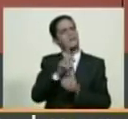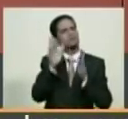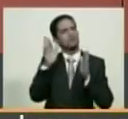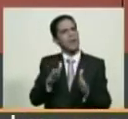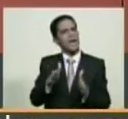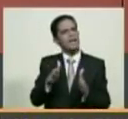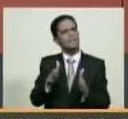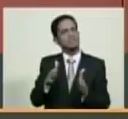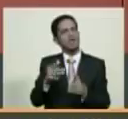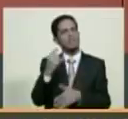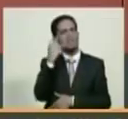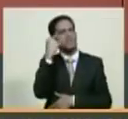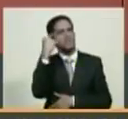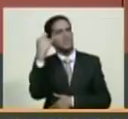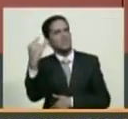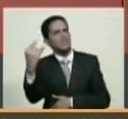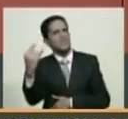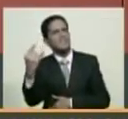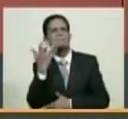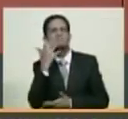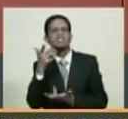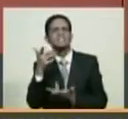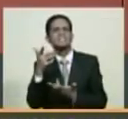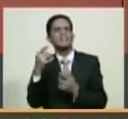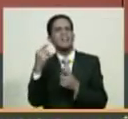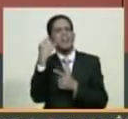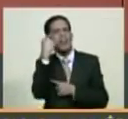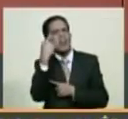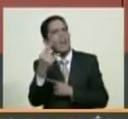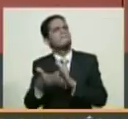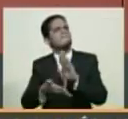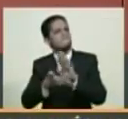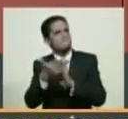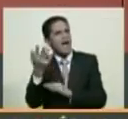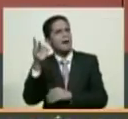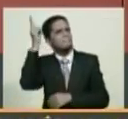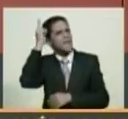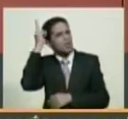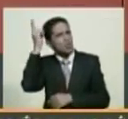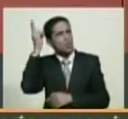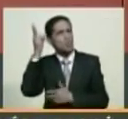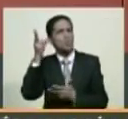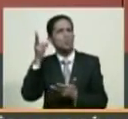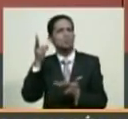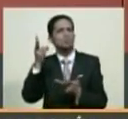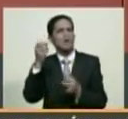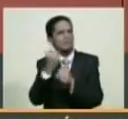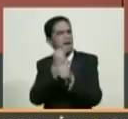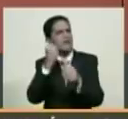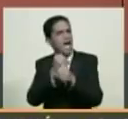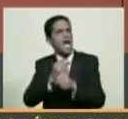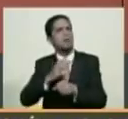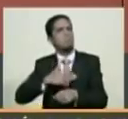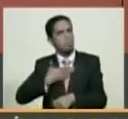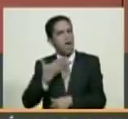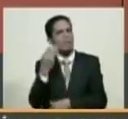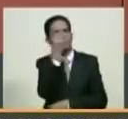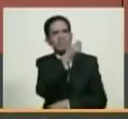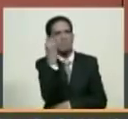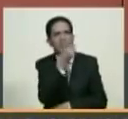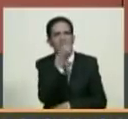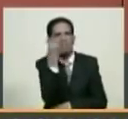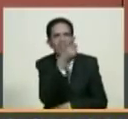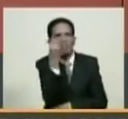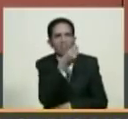noticias, que les prometen el oro y el moro cuando se vayan a Perú, o cuando se vayan a Colombia, o cuando se vayan a